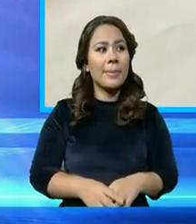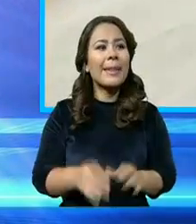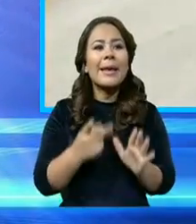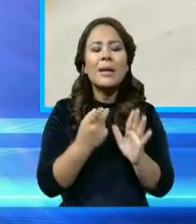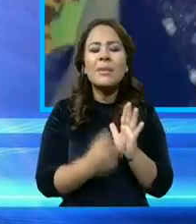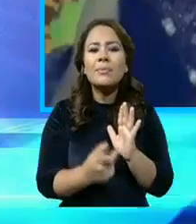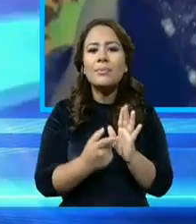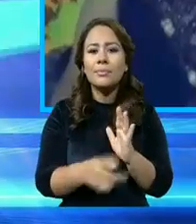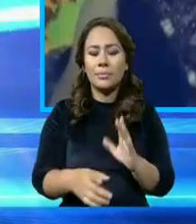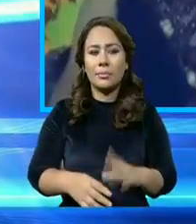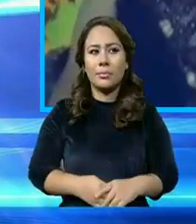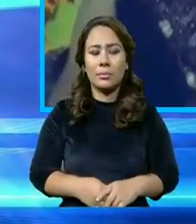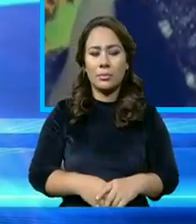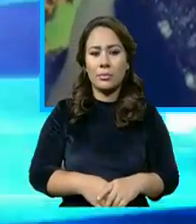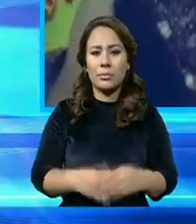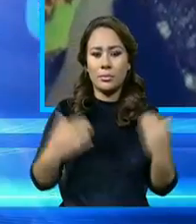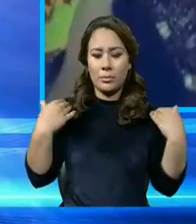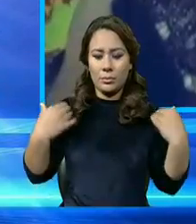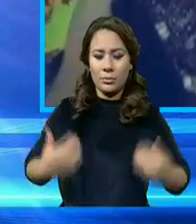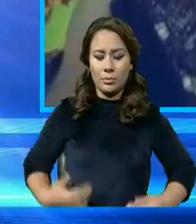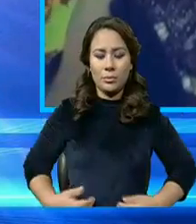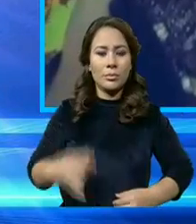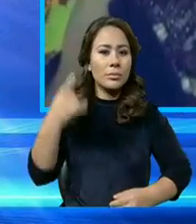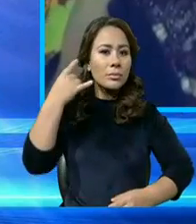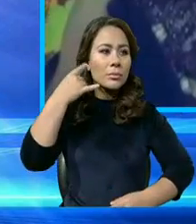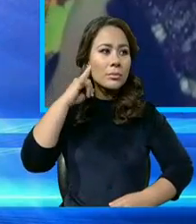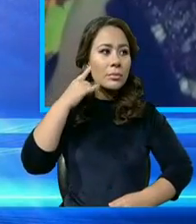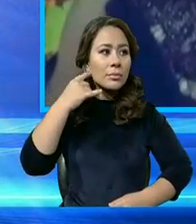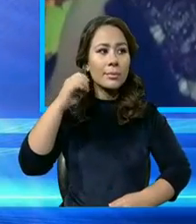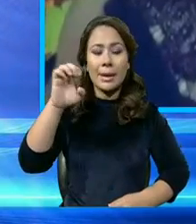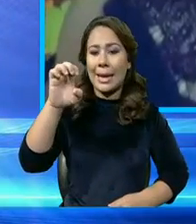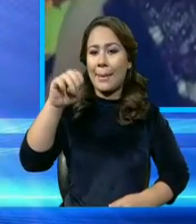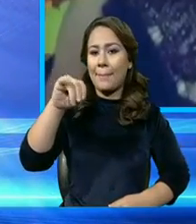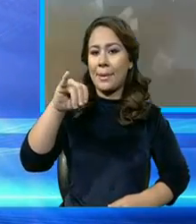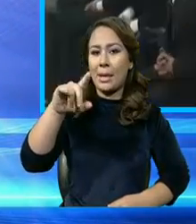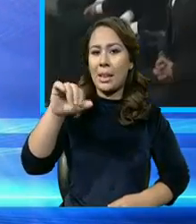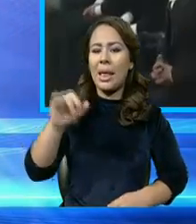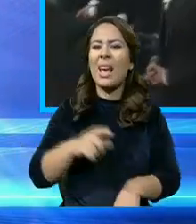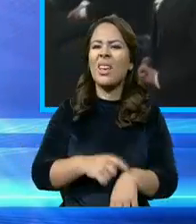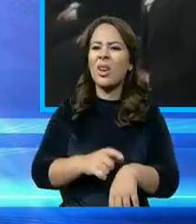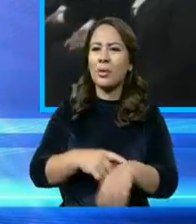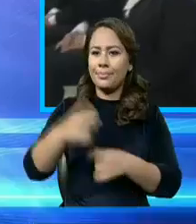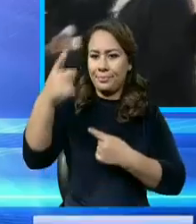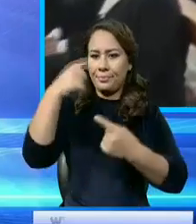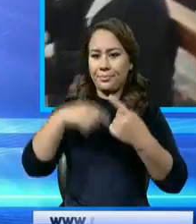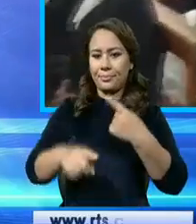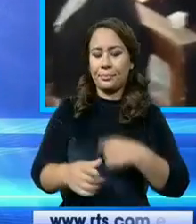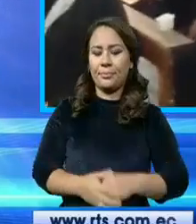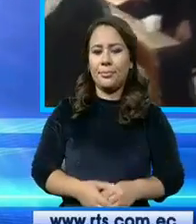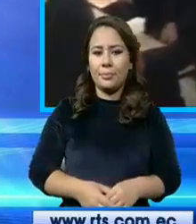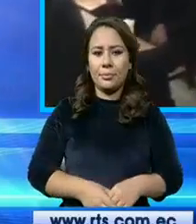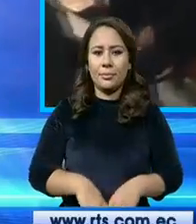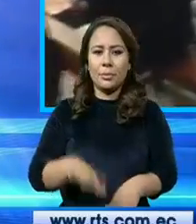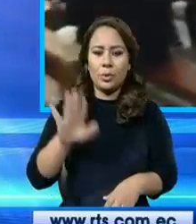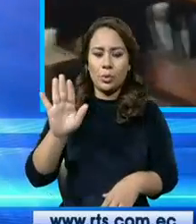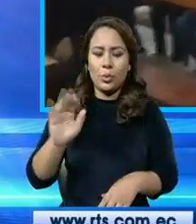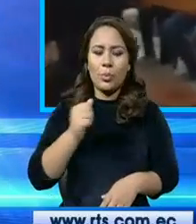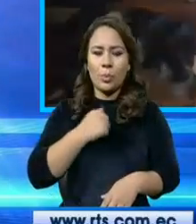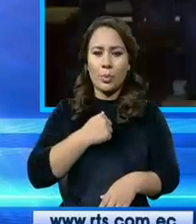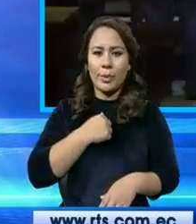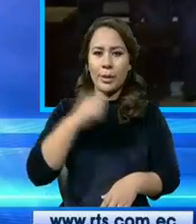haciendo a los restos de Emilia y para qué hora se tiene prevista su llegada a su ciudad natal.